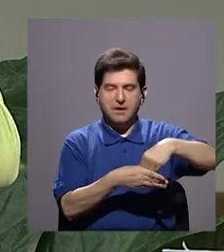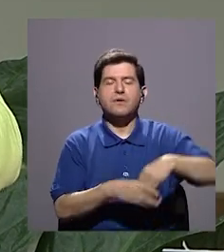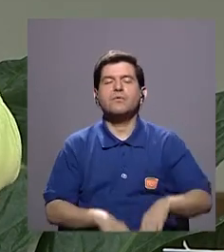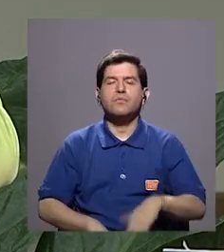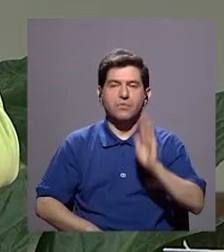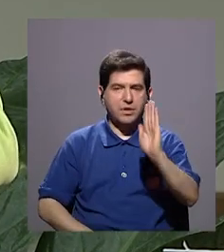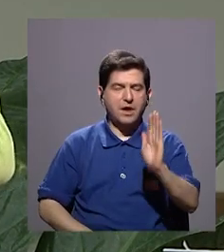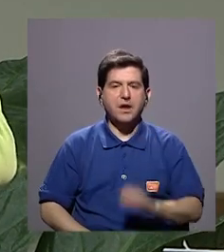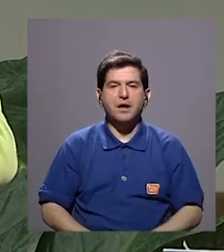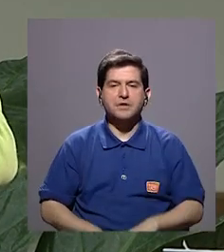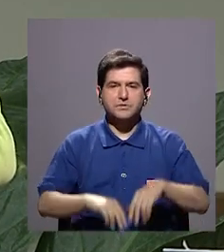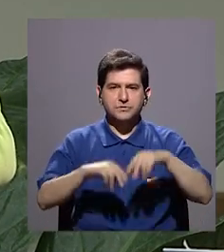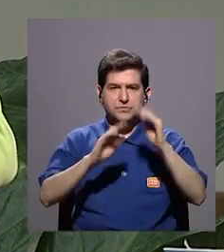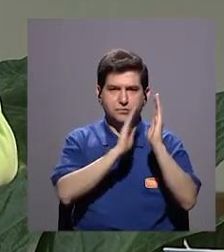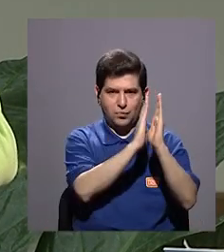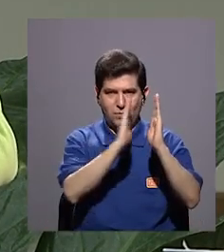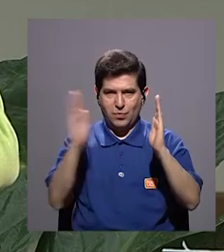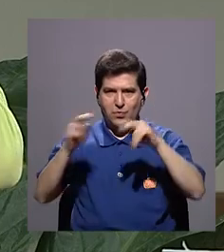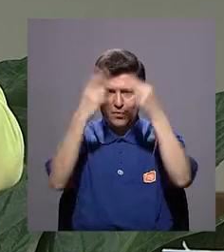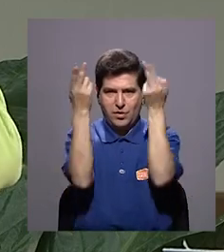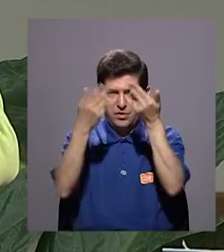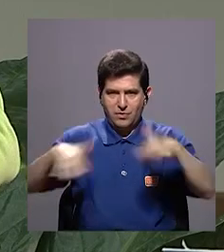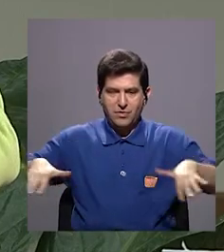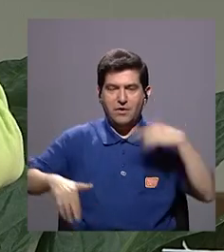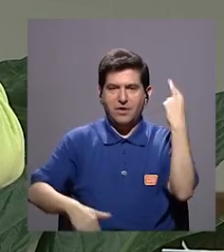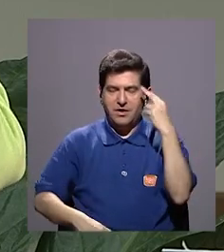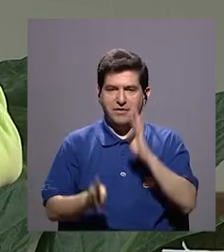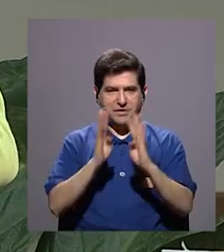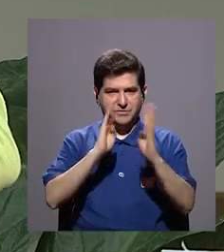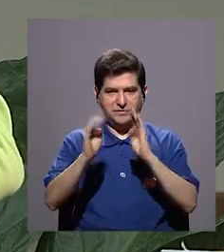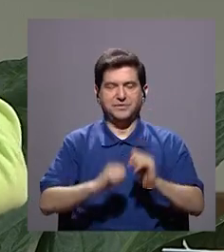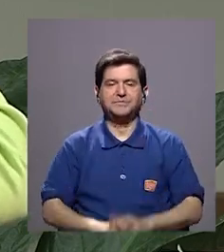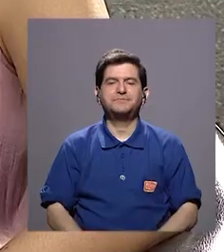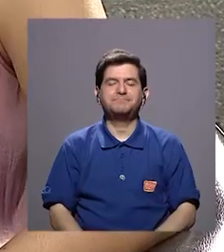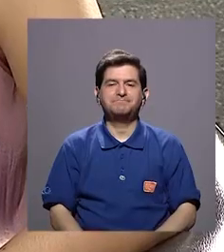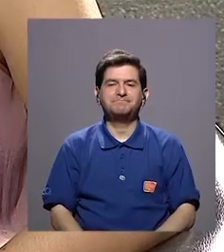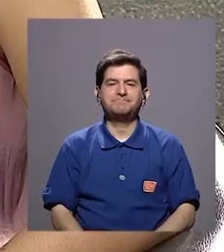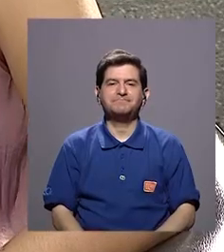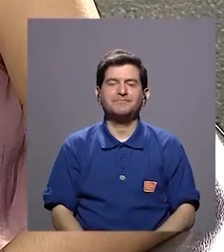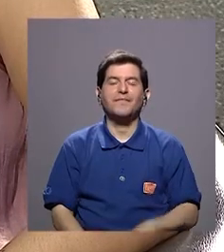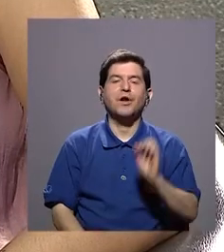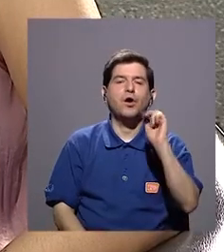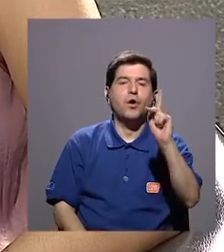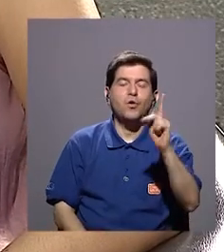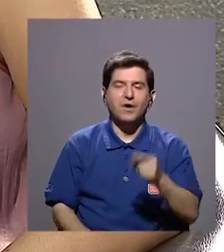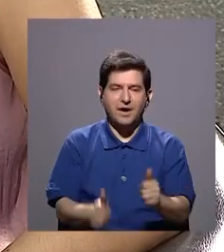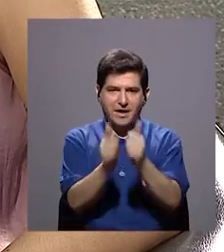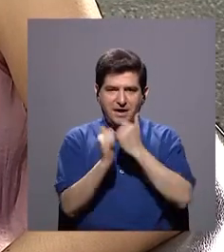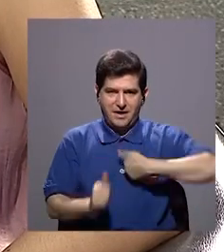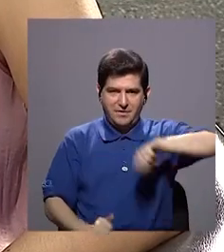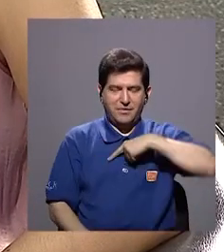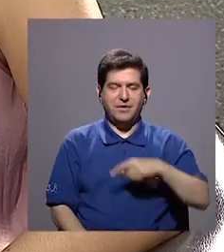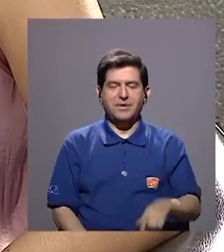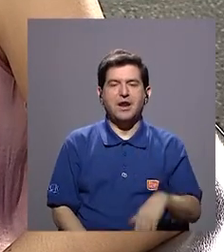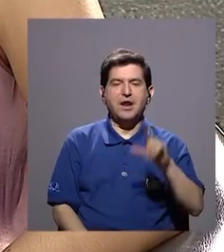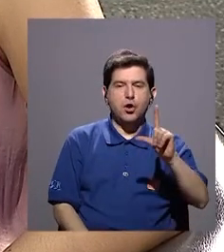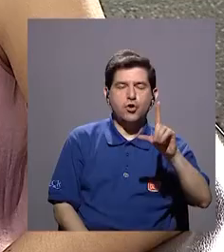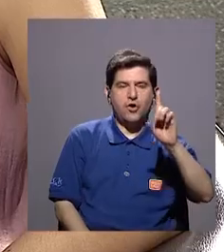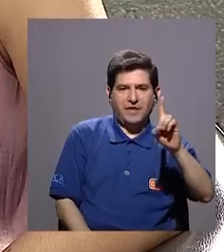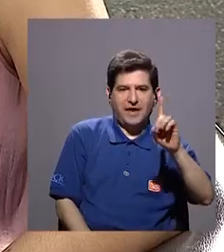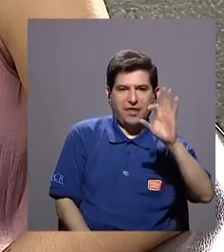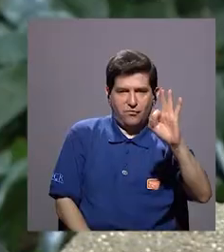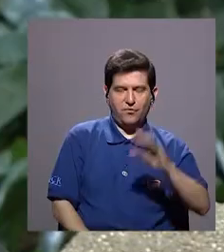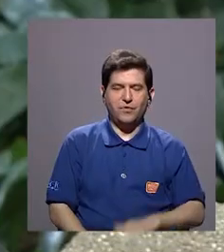tiene contemplada dentro de su biblioteca virtual. Y es por esto que vamos a hablar de ello. Vamos a conversar. Ok, para eso nos acompaña la señora